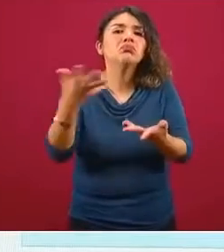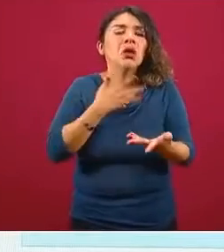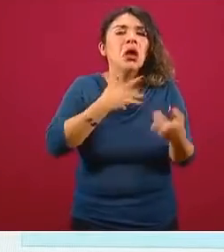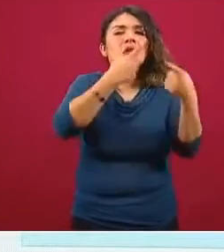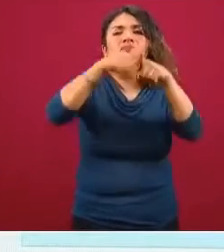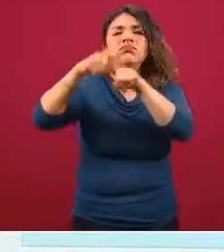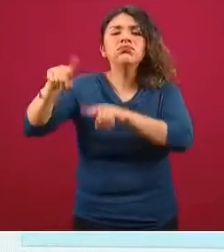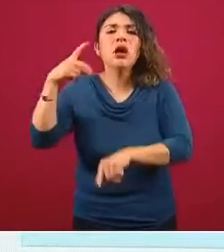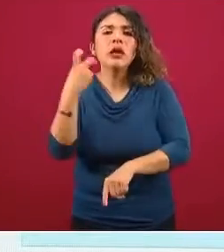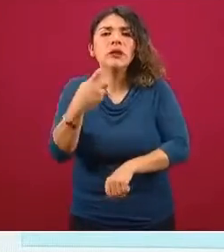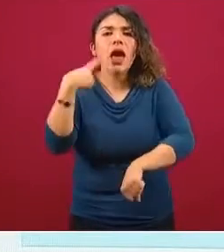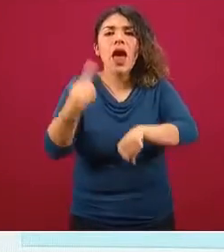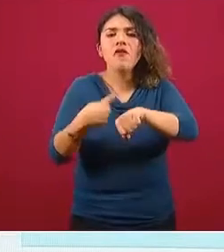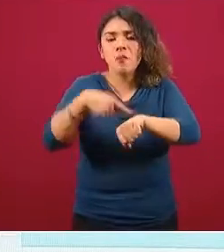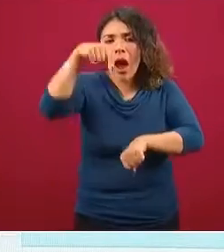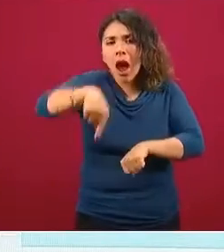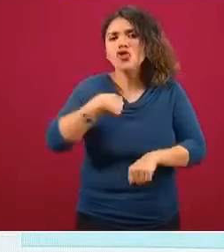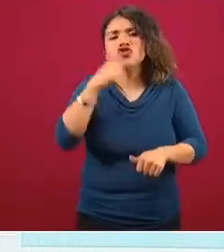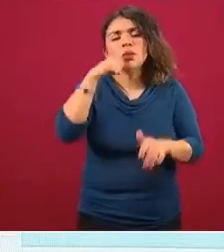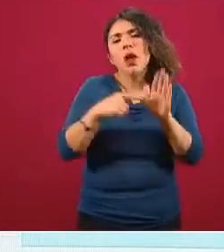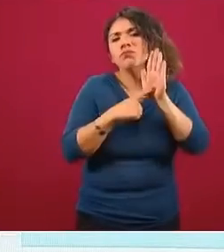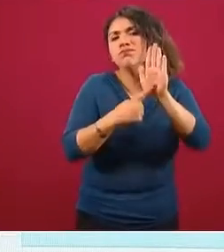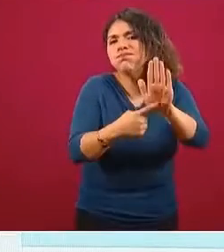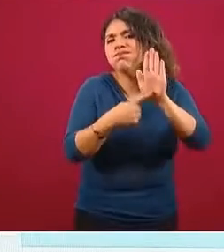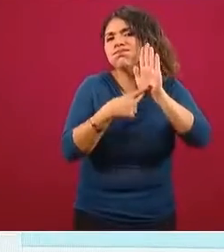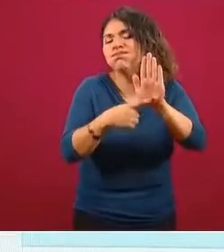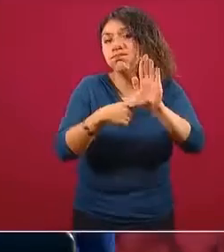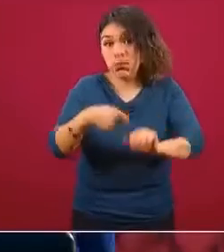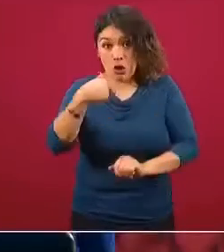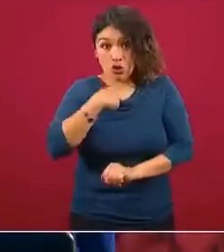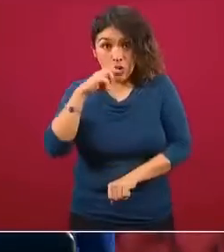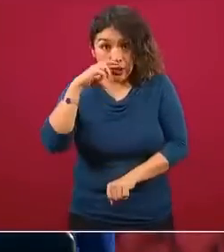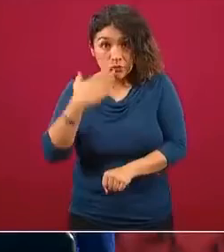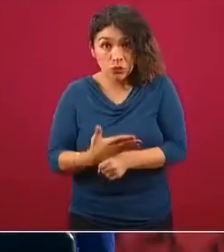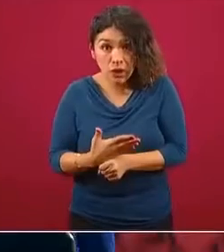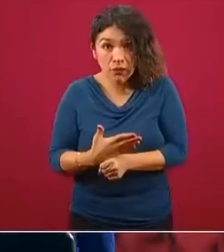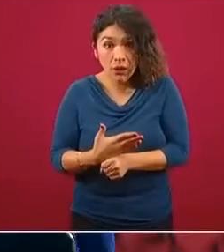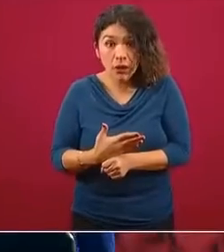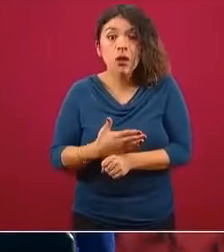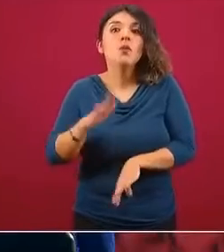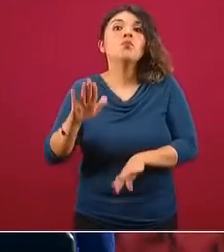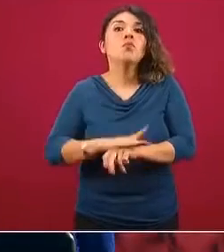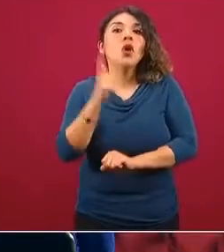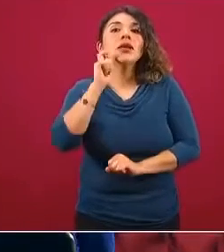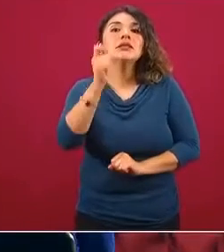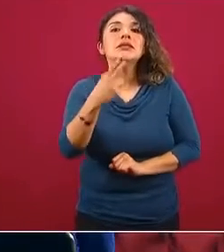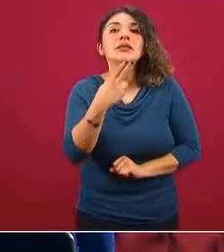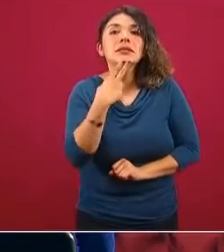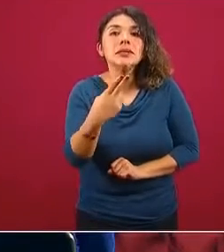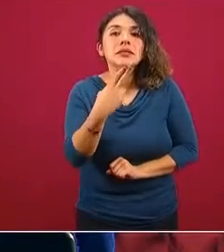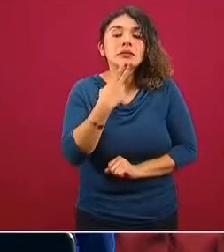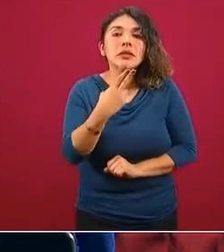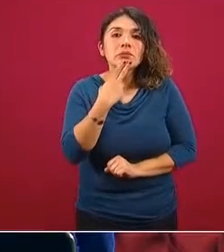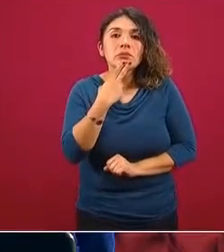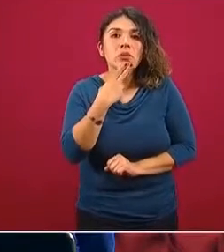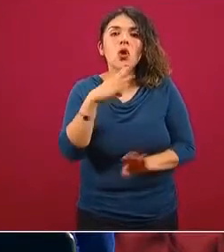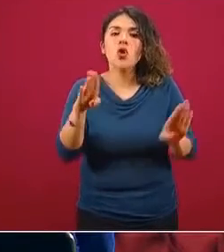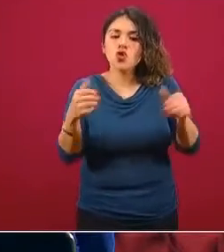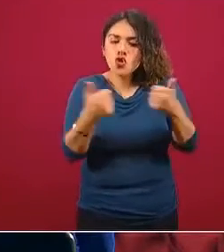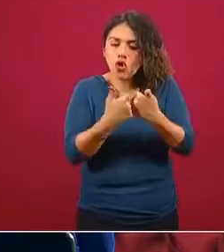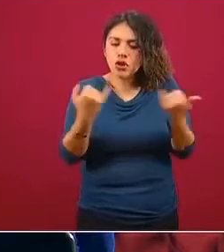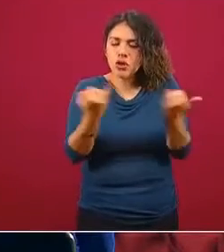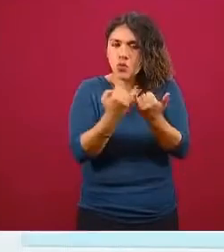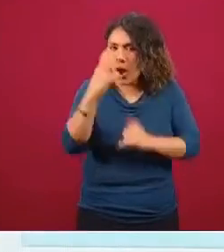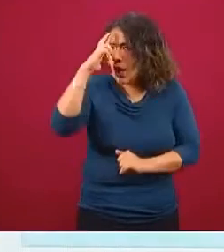variables epidemiológicas que aquí presentamos. Nuestra responsabilidad, porque es útil y también es un gesto de respeto